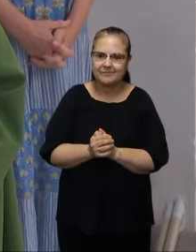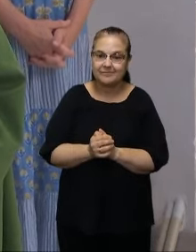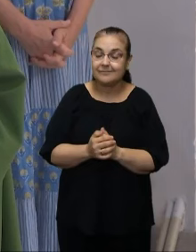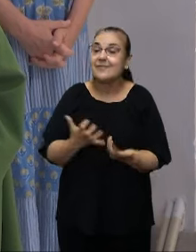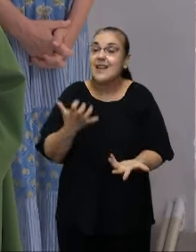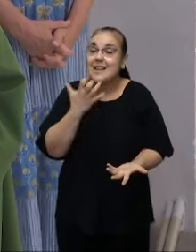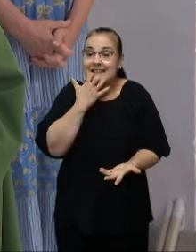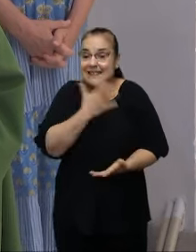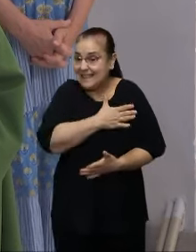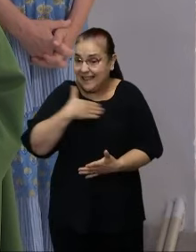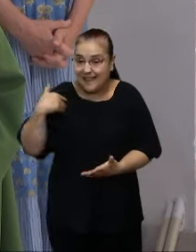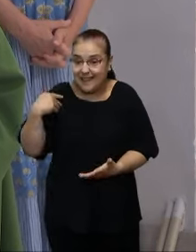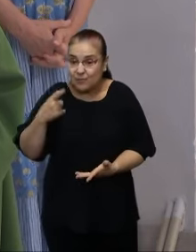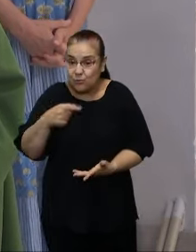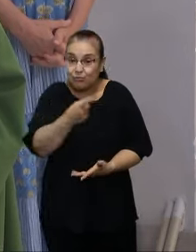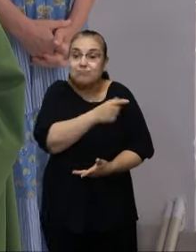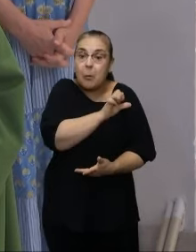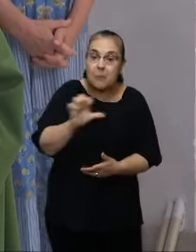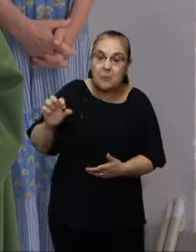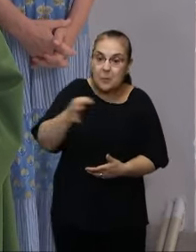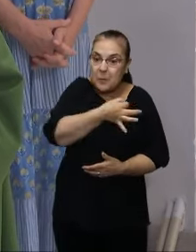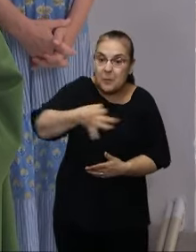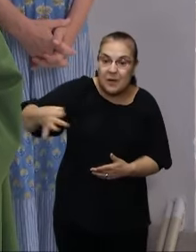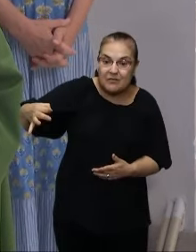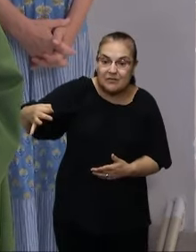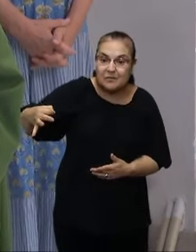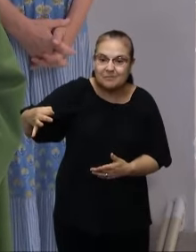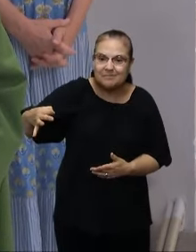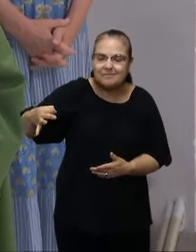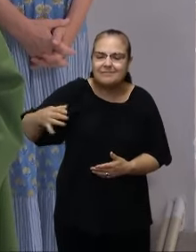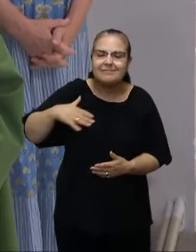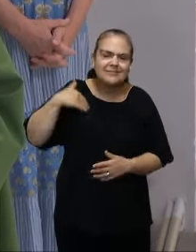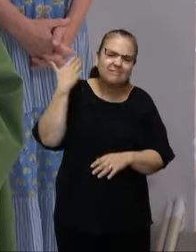si quieres ser perfecto, anda,